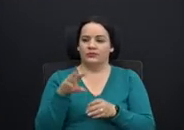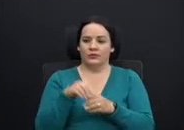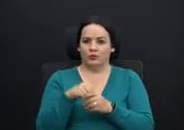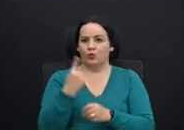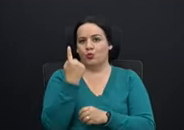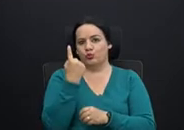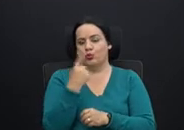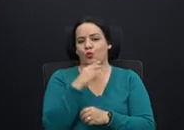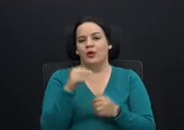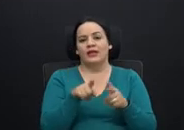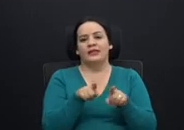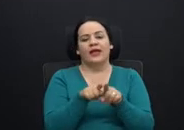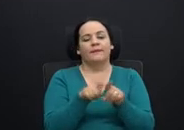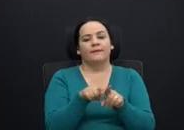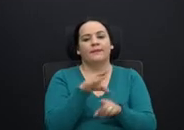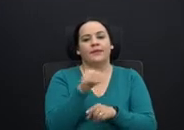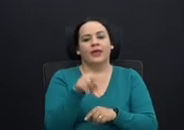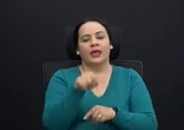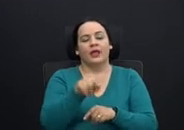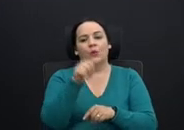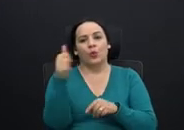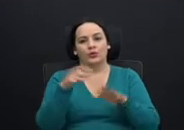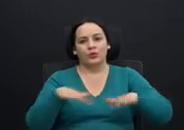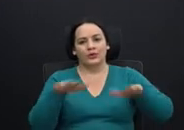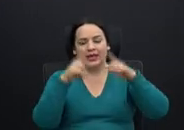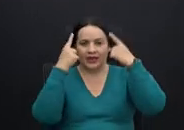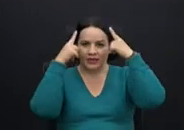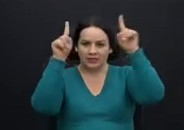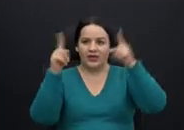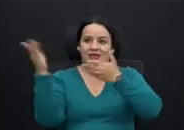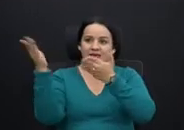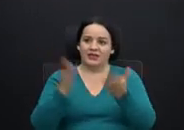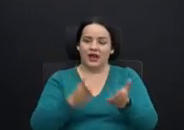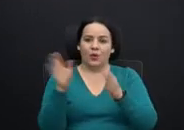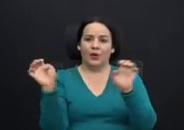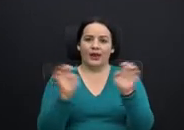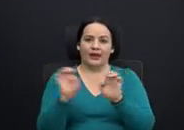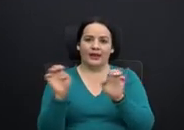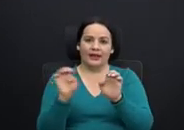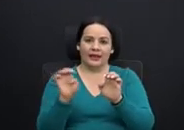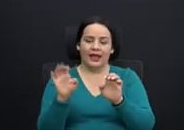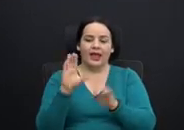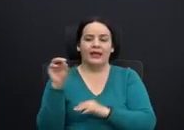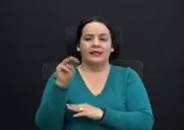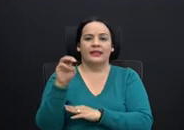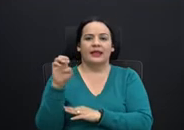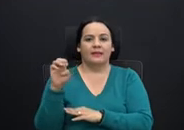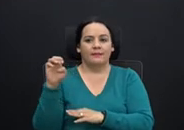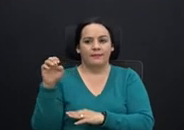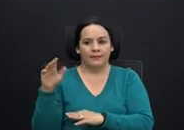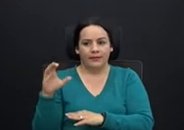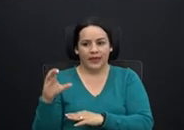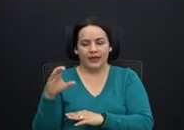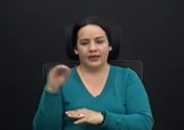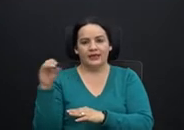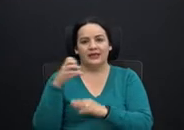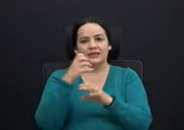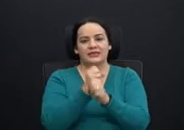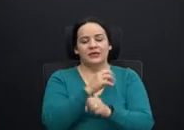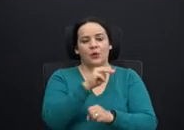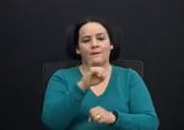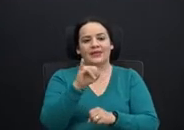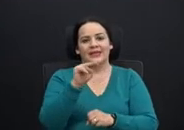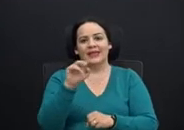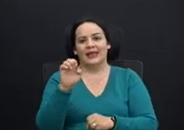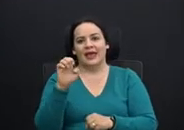los mejores éxitos de eso. Cuando se trajo energía del MEC y se hizo MINAE en los años